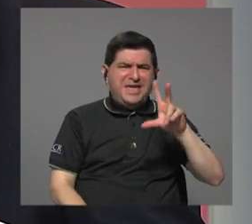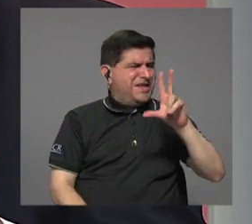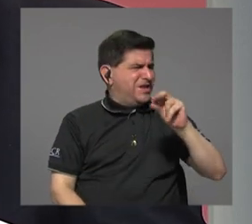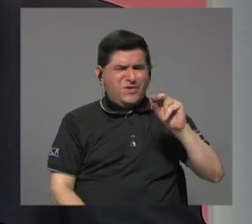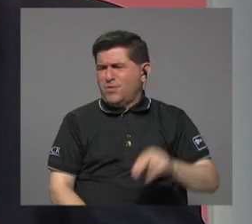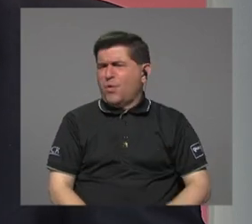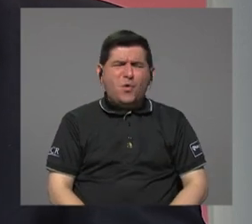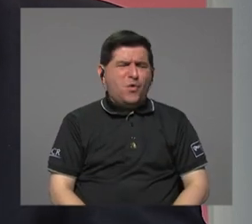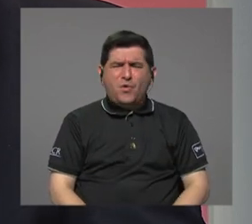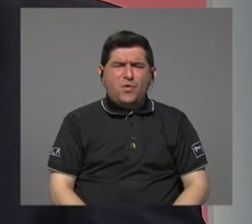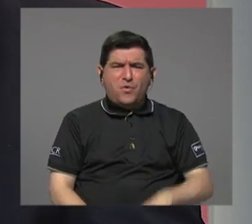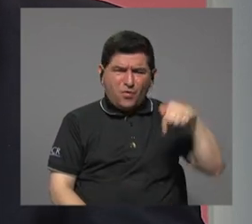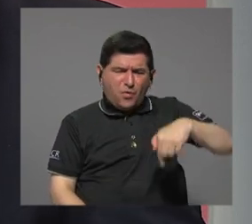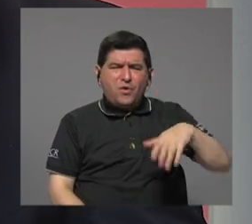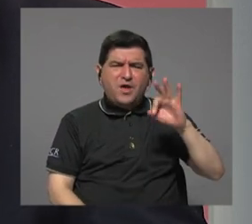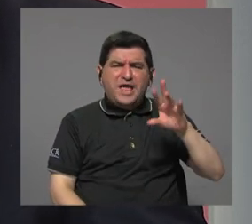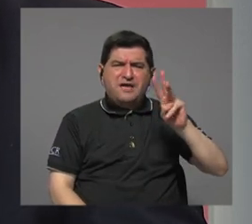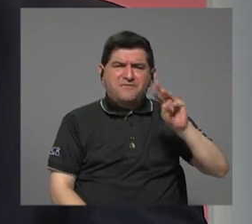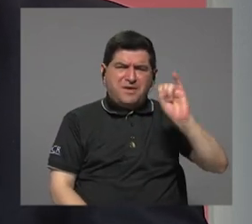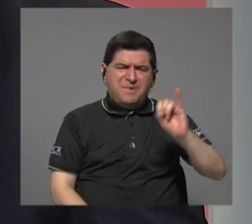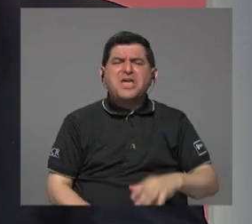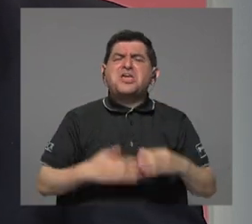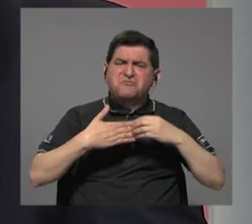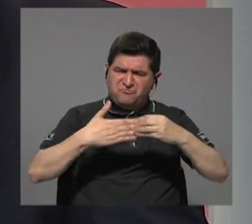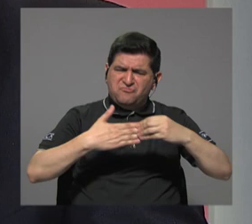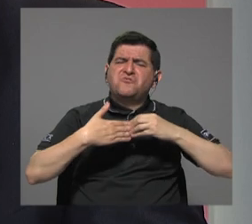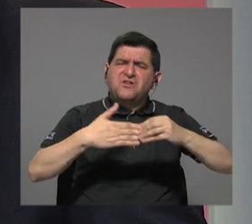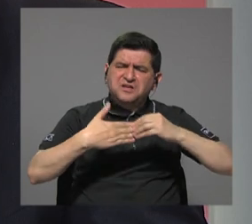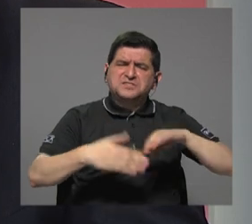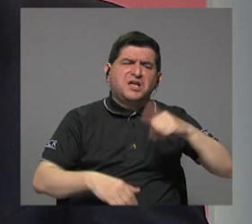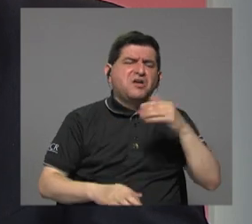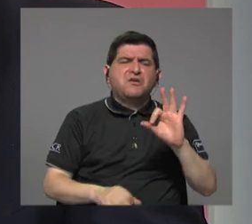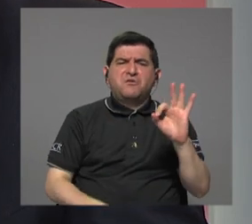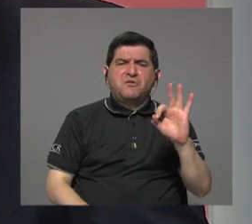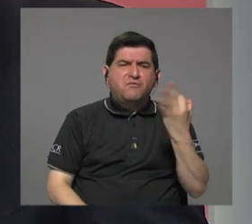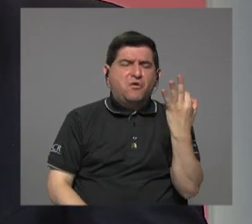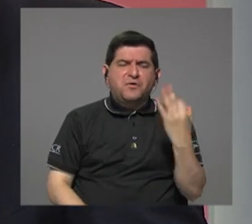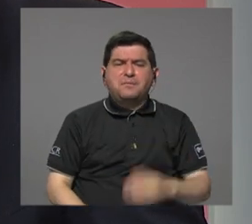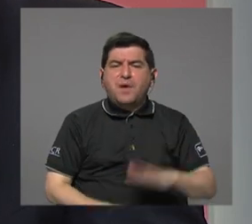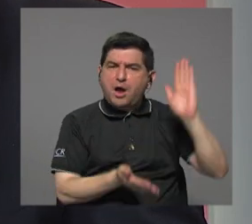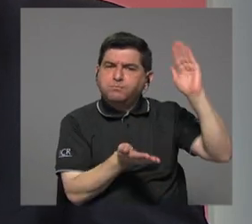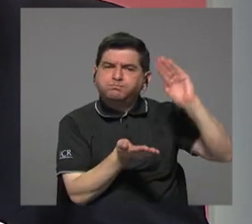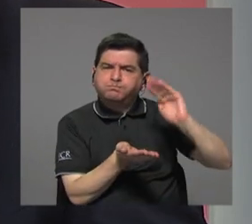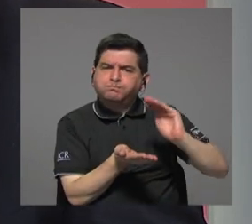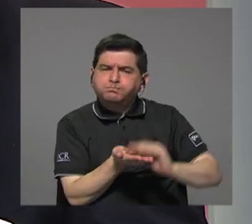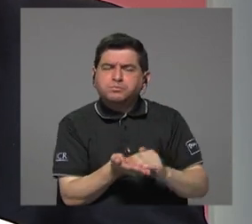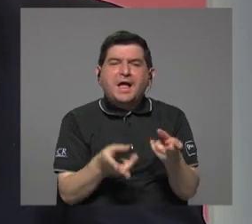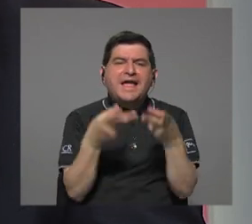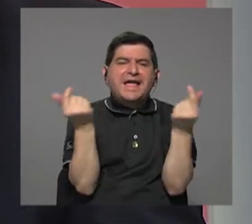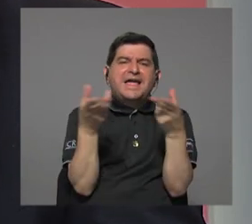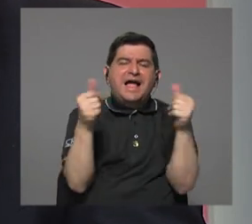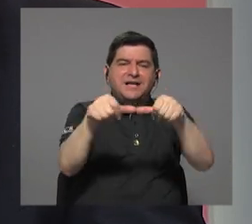fondo monetario hoy en día es muy flexible y hay otras formas de cómo disminuir gastos en el sector público